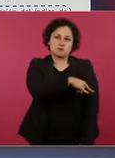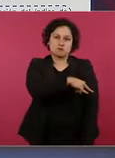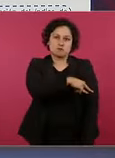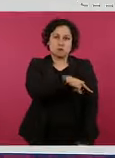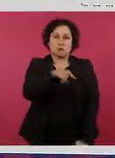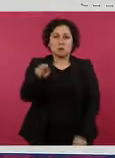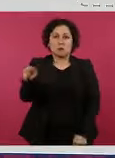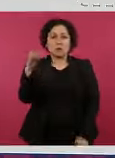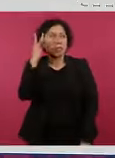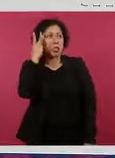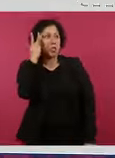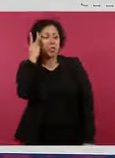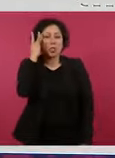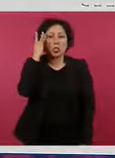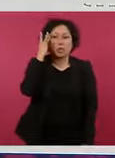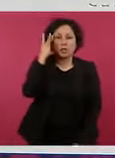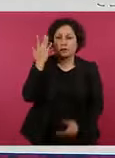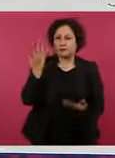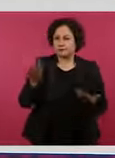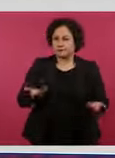y la